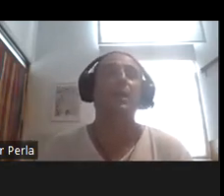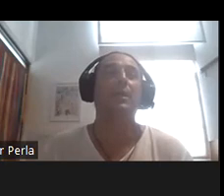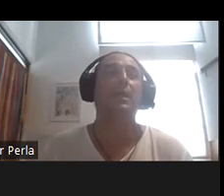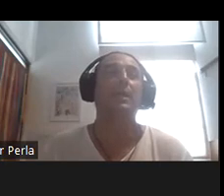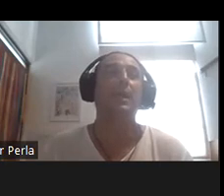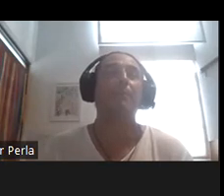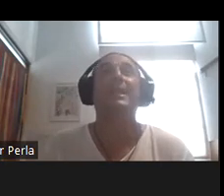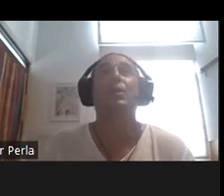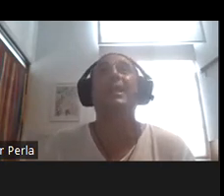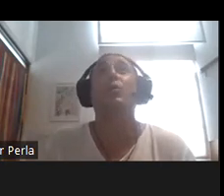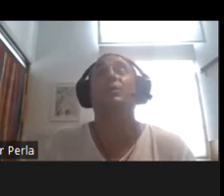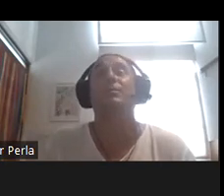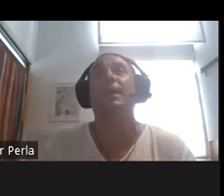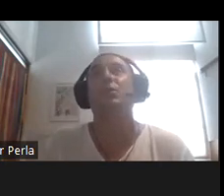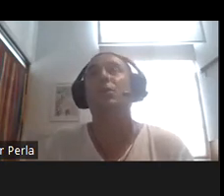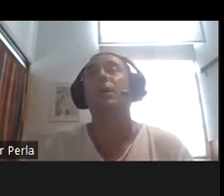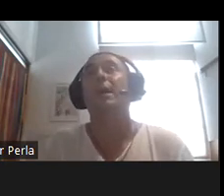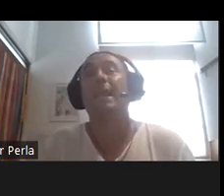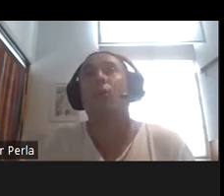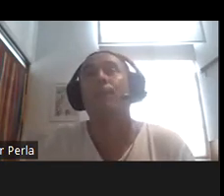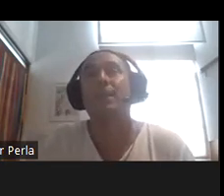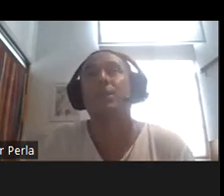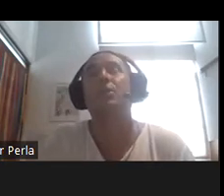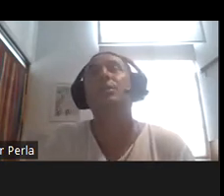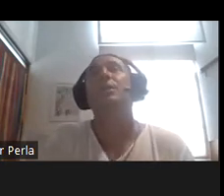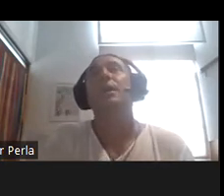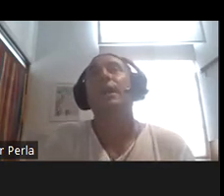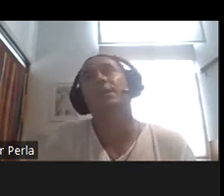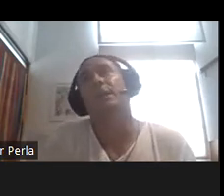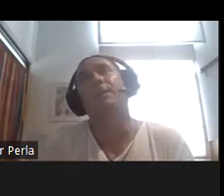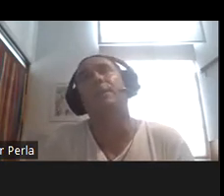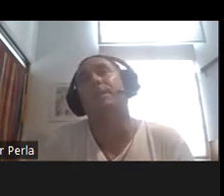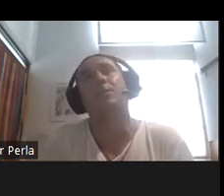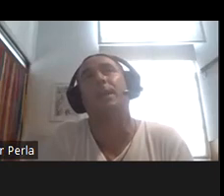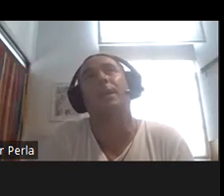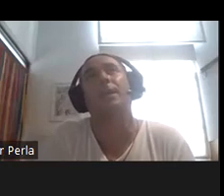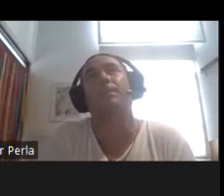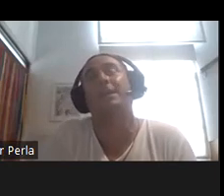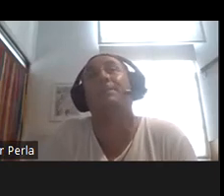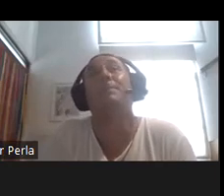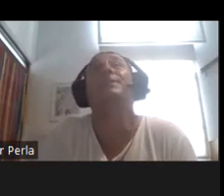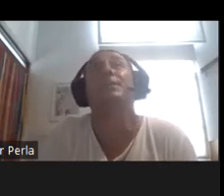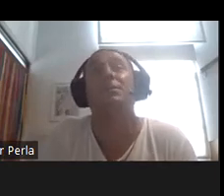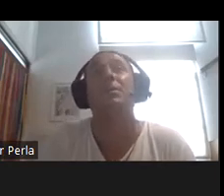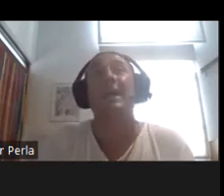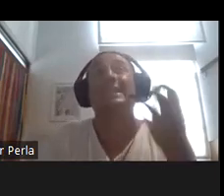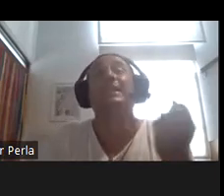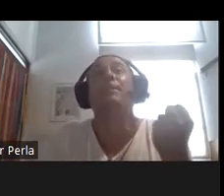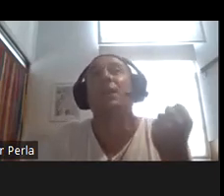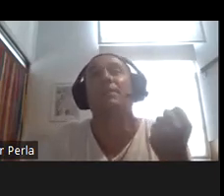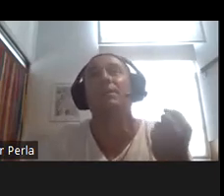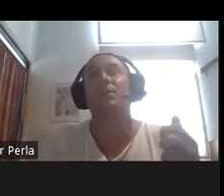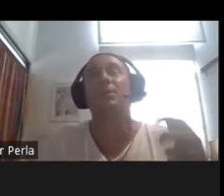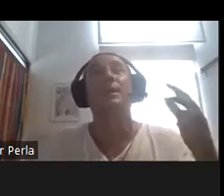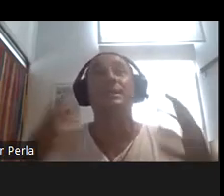camino de esta invitación al conocimiento, a la comprensión, es el primer paso es el primer incentivo, entender